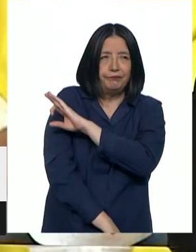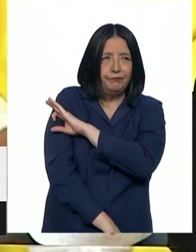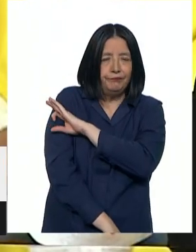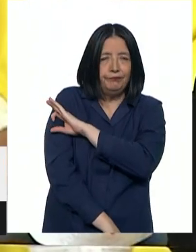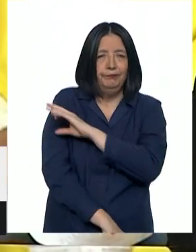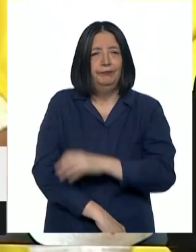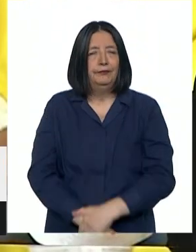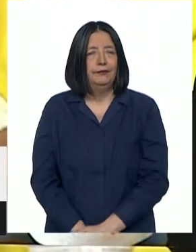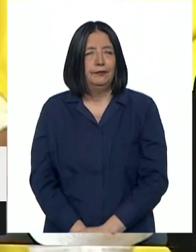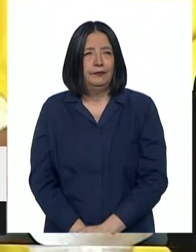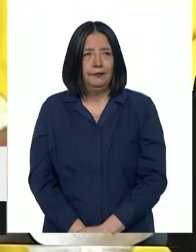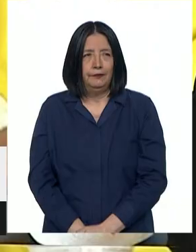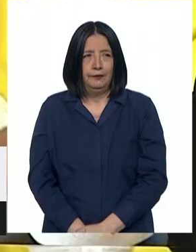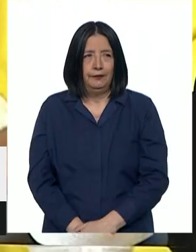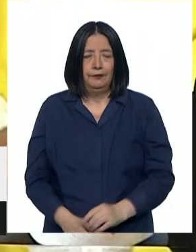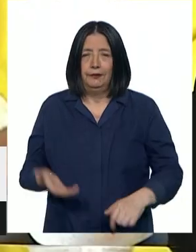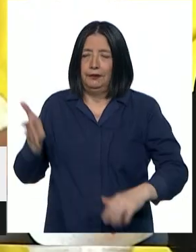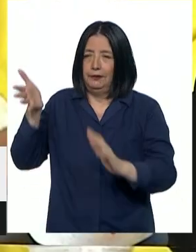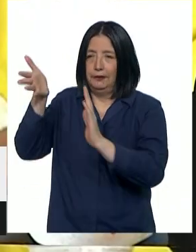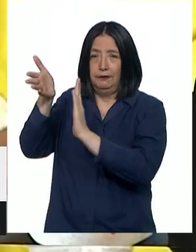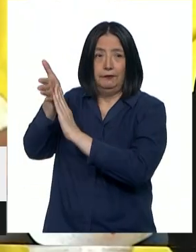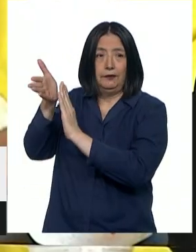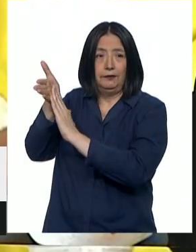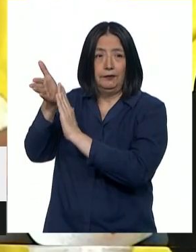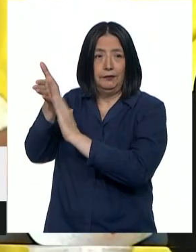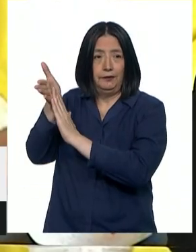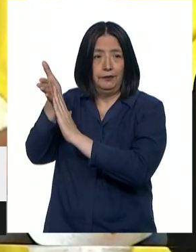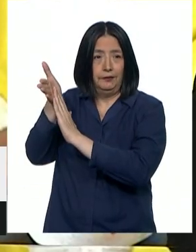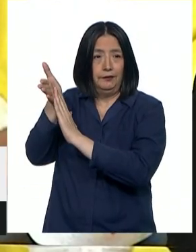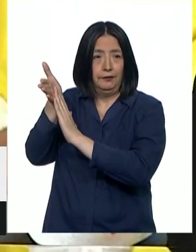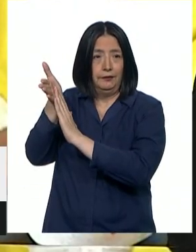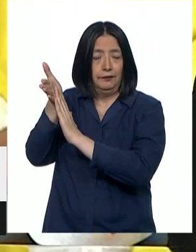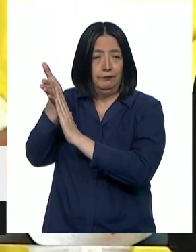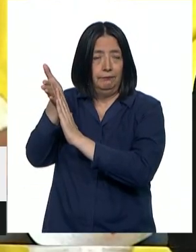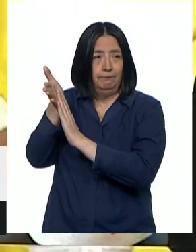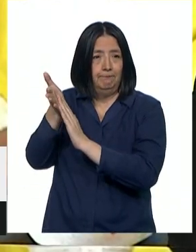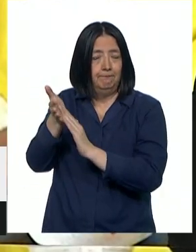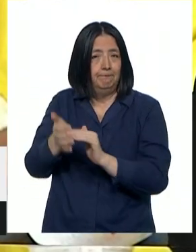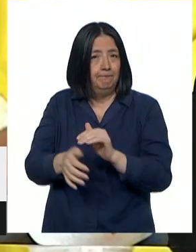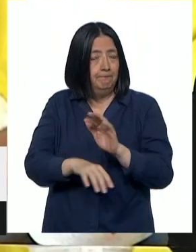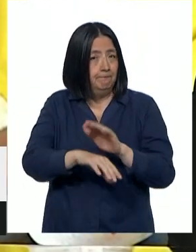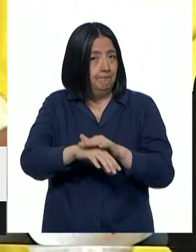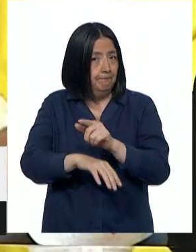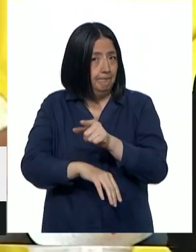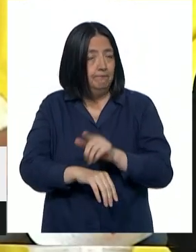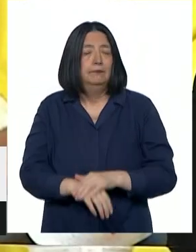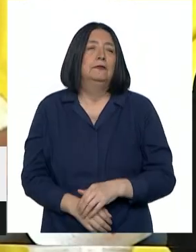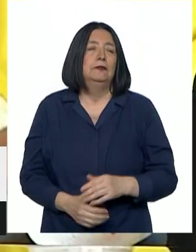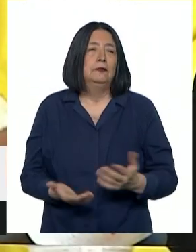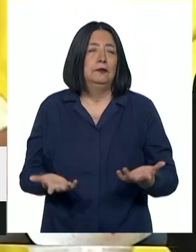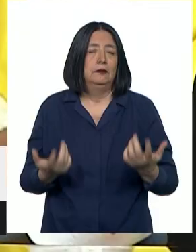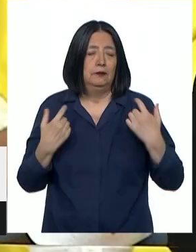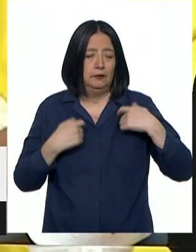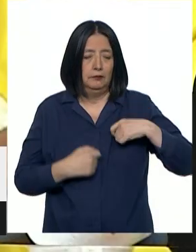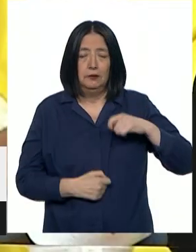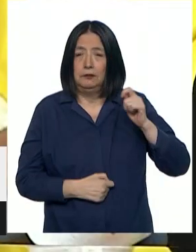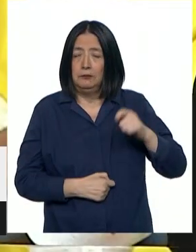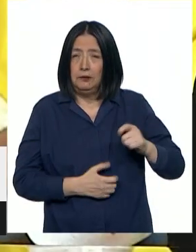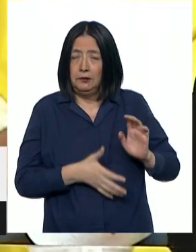a la Defensoría del Pueblo, a las